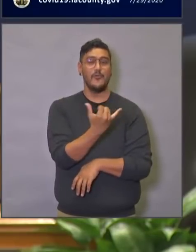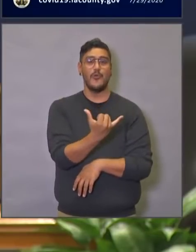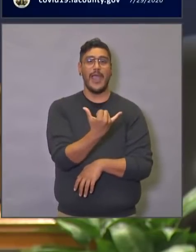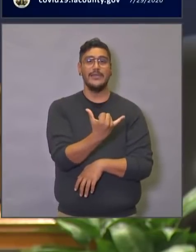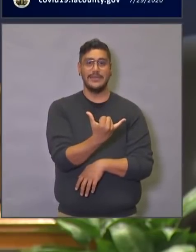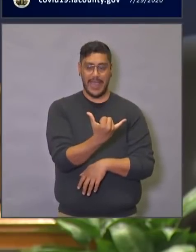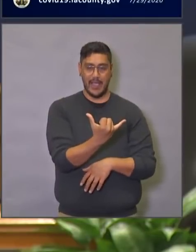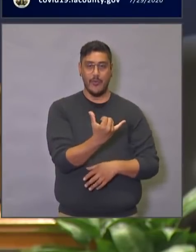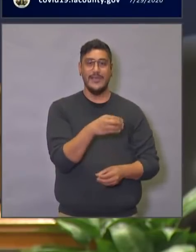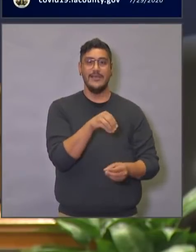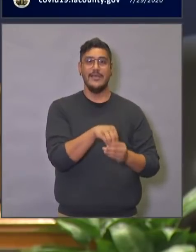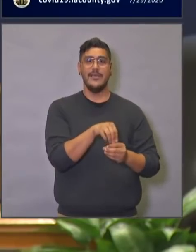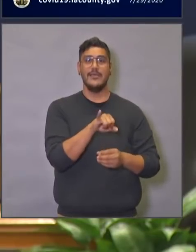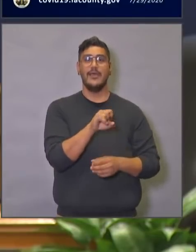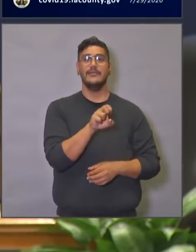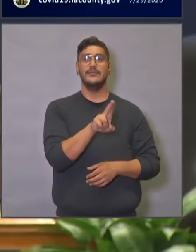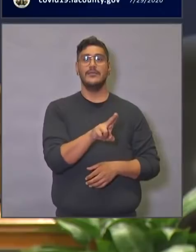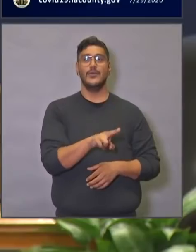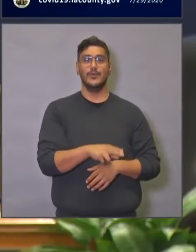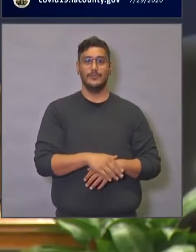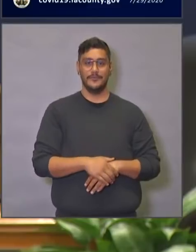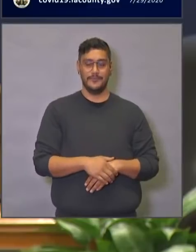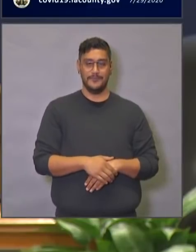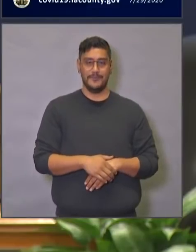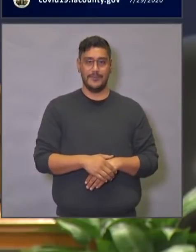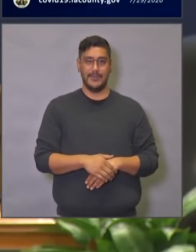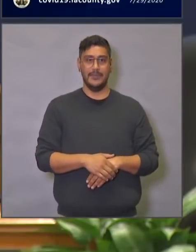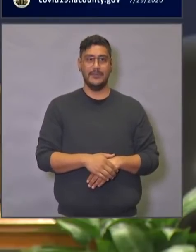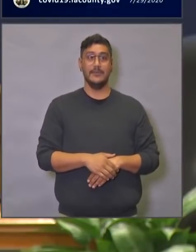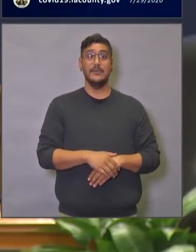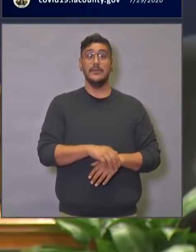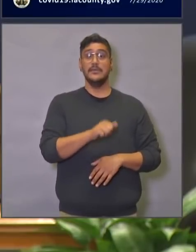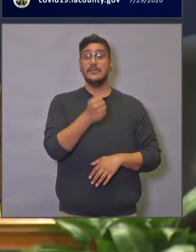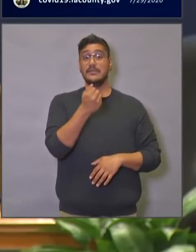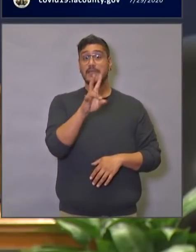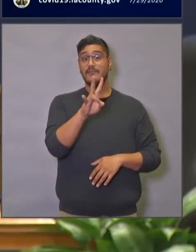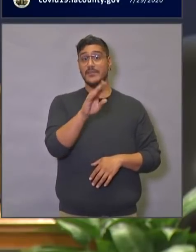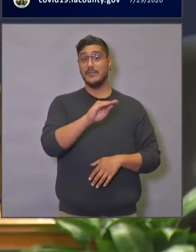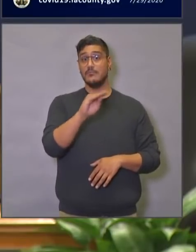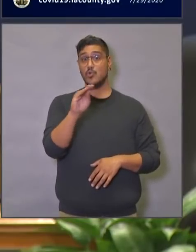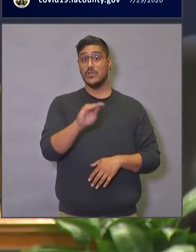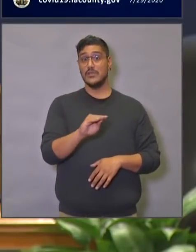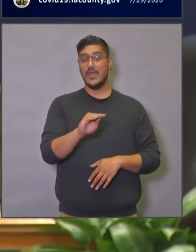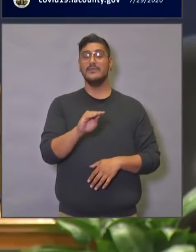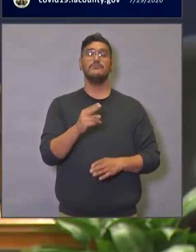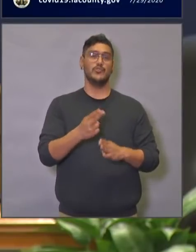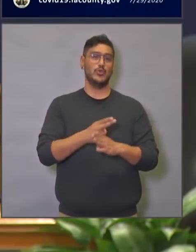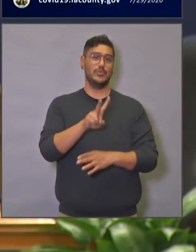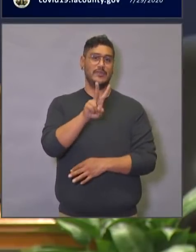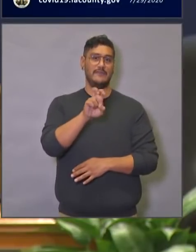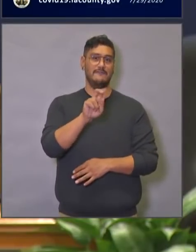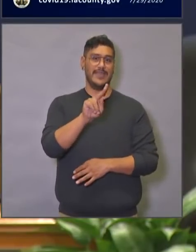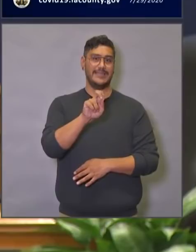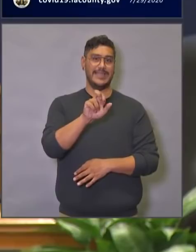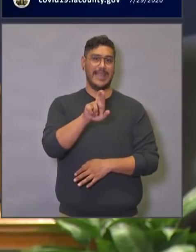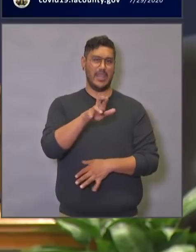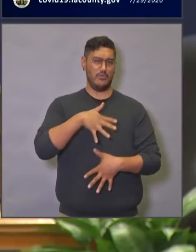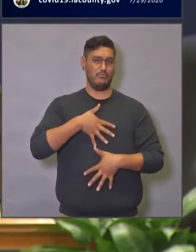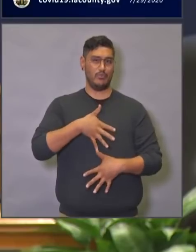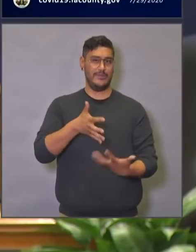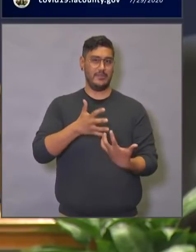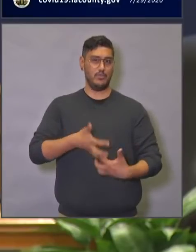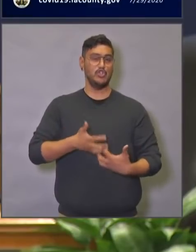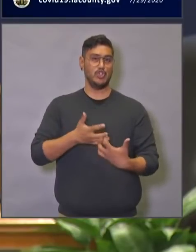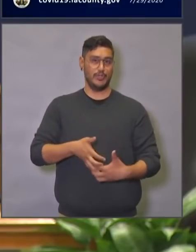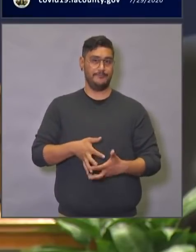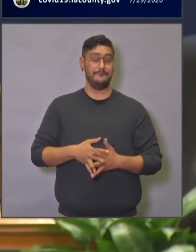casos confirmados en unidades de cuidados intensivos y el 17% están en ventiladores.